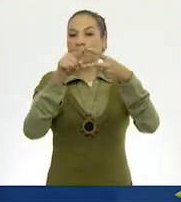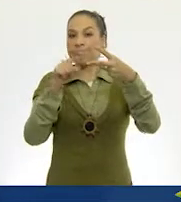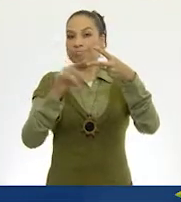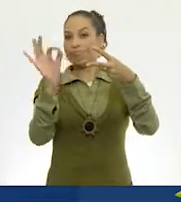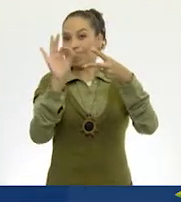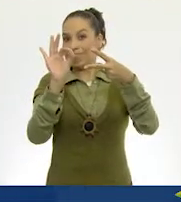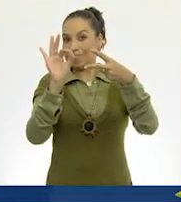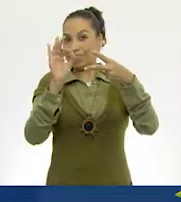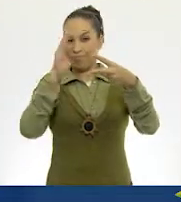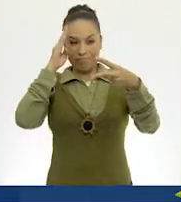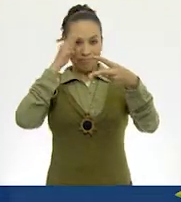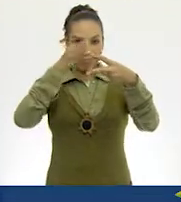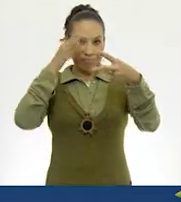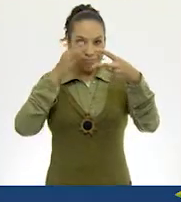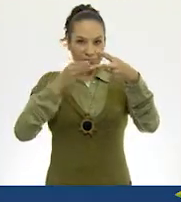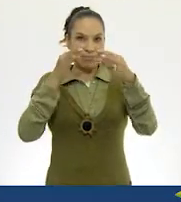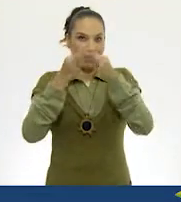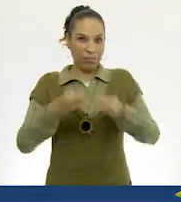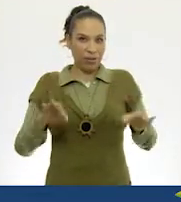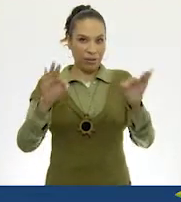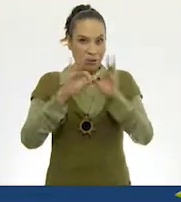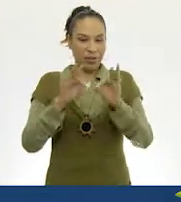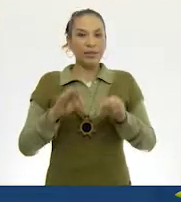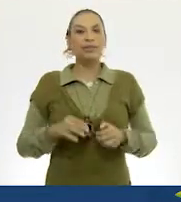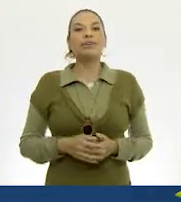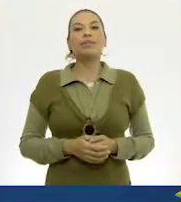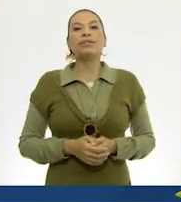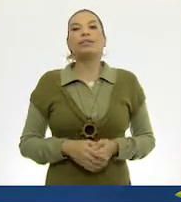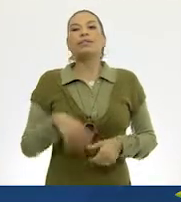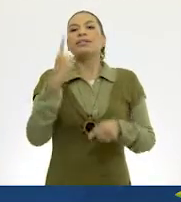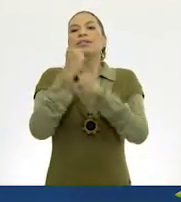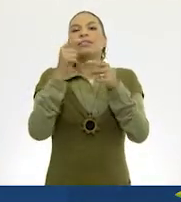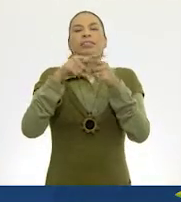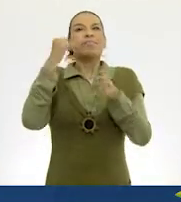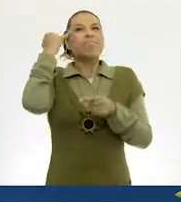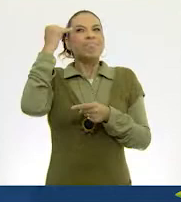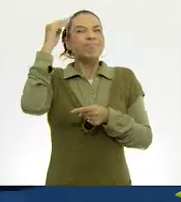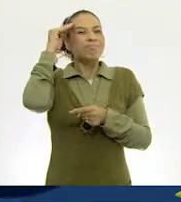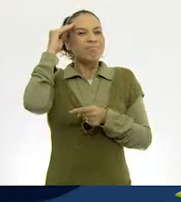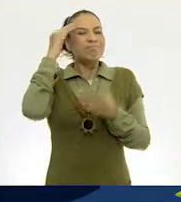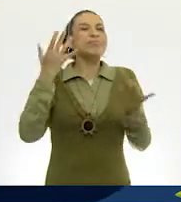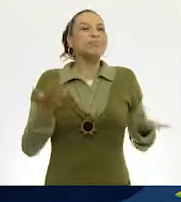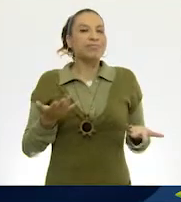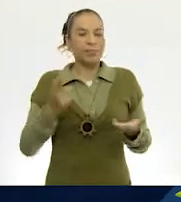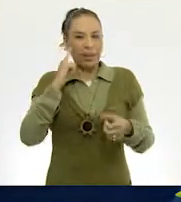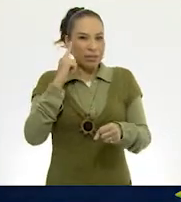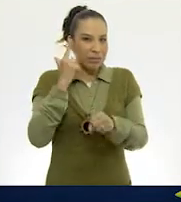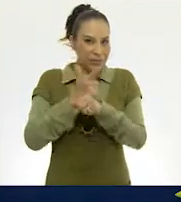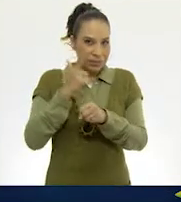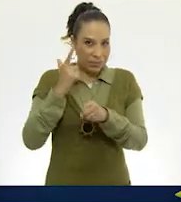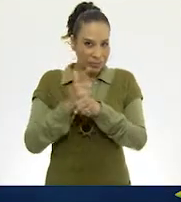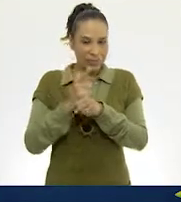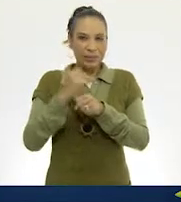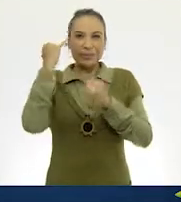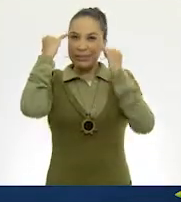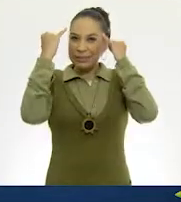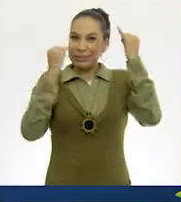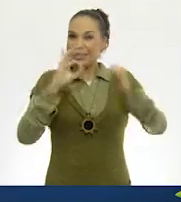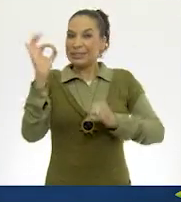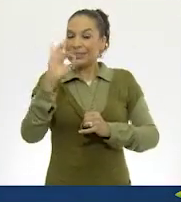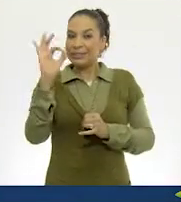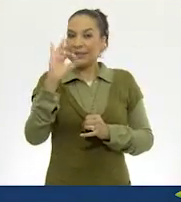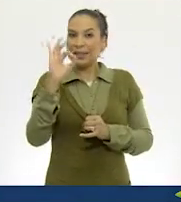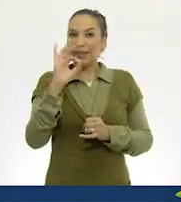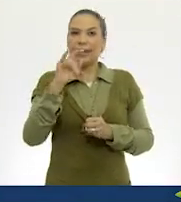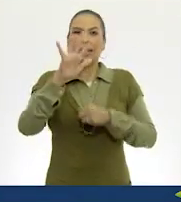perspectivas importantes. Decía que la primera idea, lo que nos da un poco cuenta o lo que se especula es que